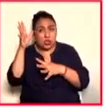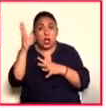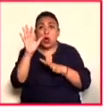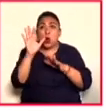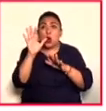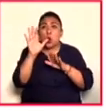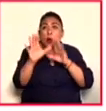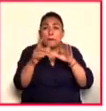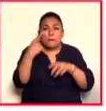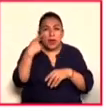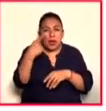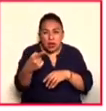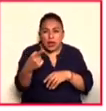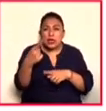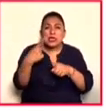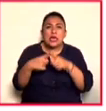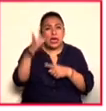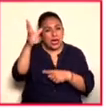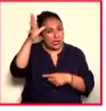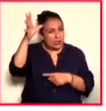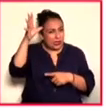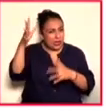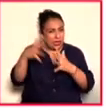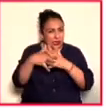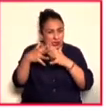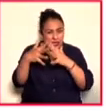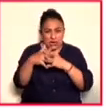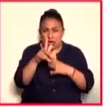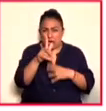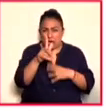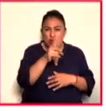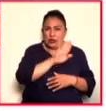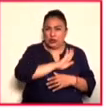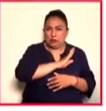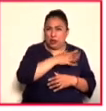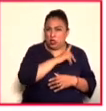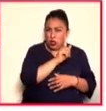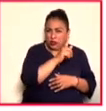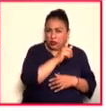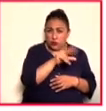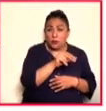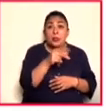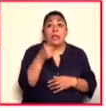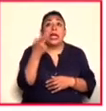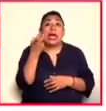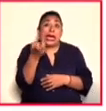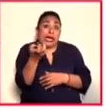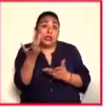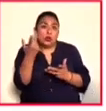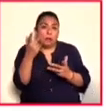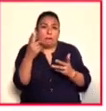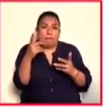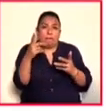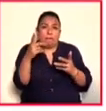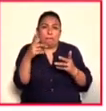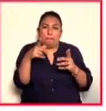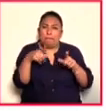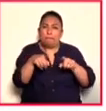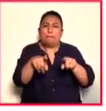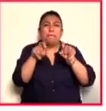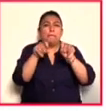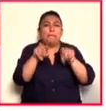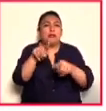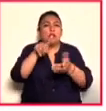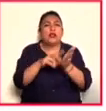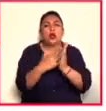los guerreros aztecas que están identificados, no los españoles, y que de alguna manera pues es paralelo a lo que encontramos en la